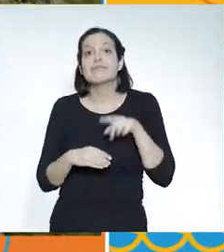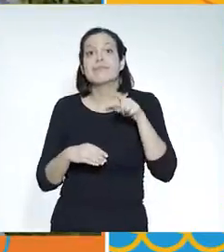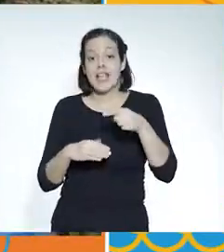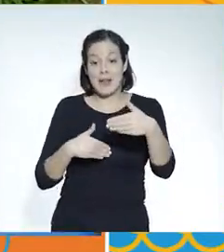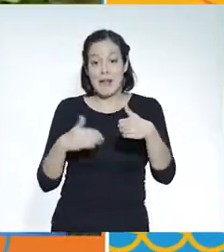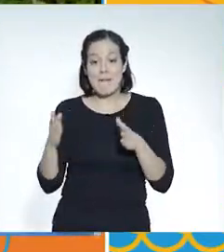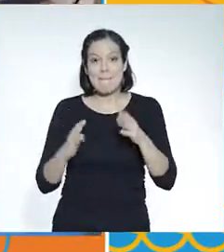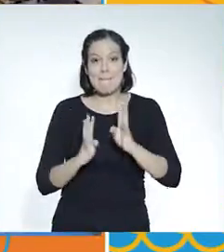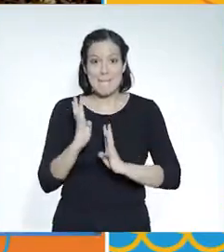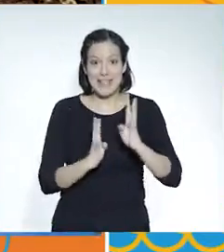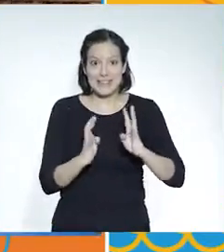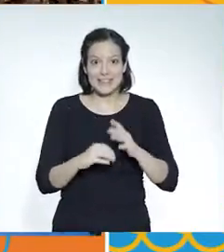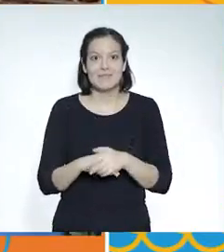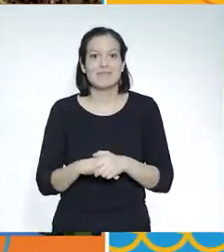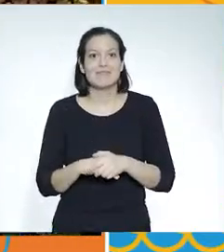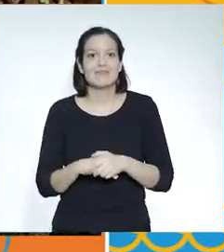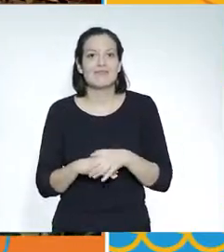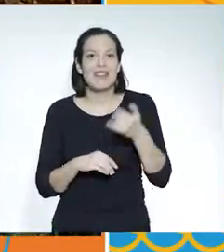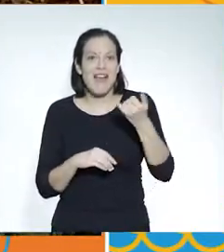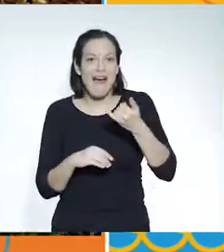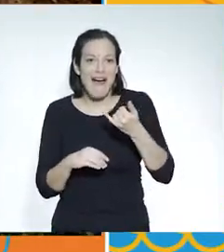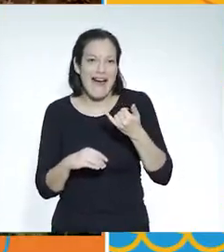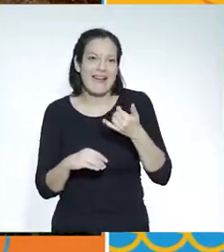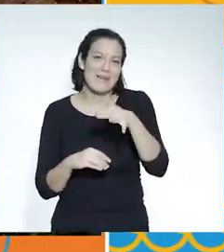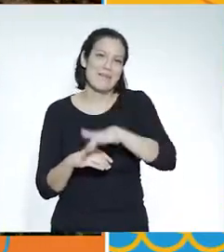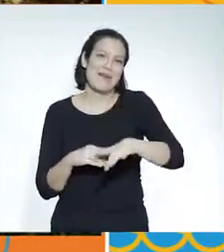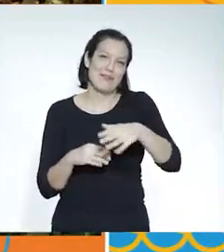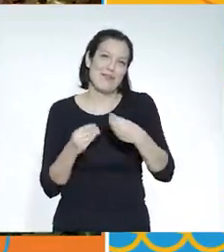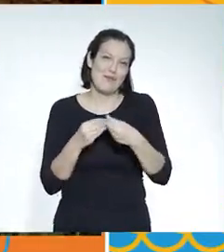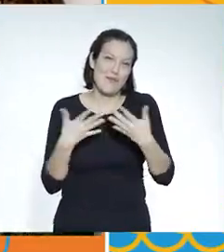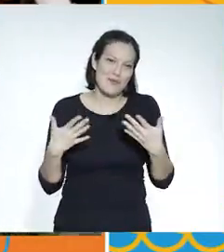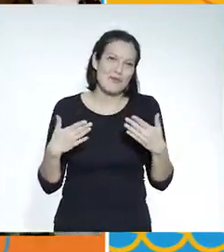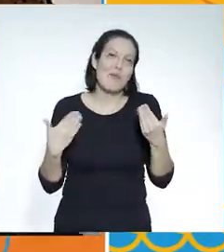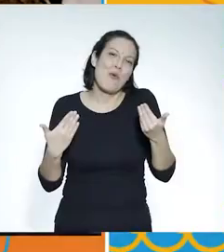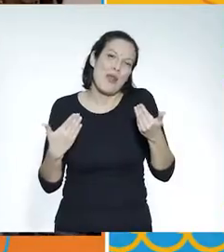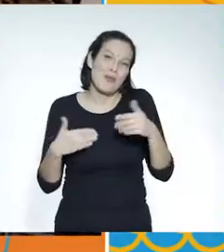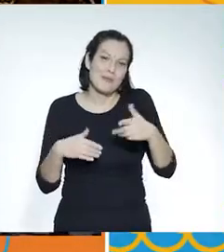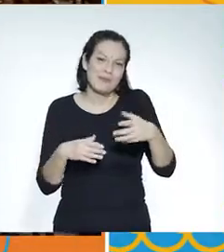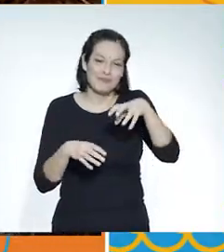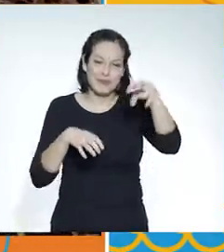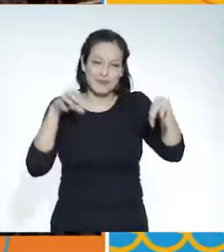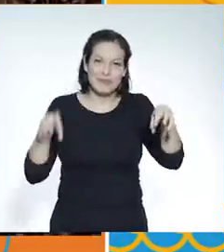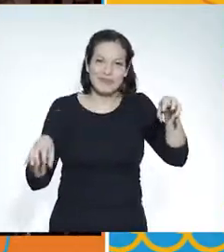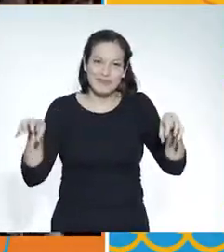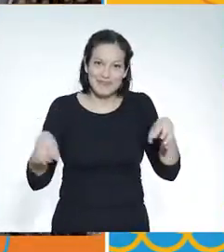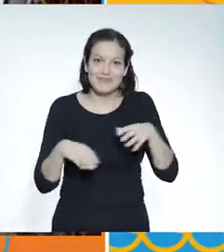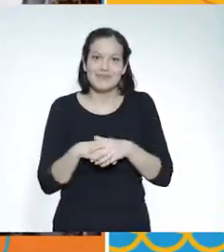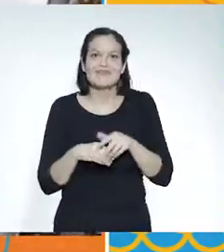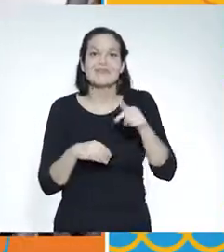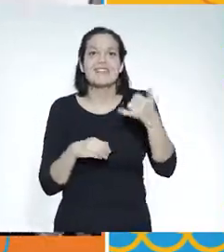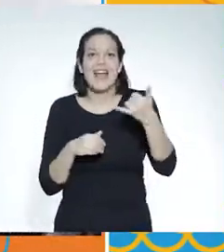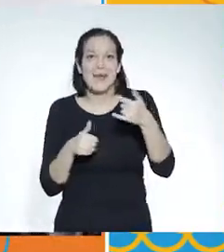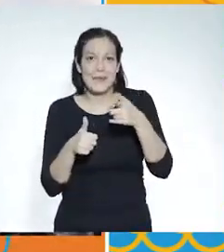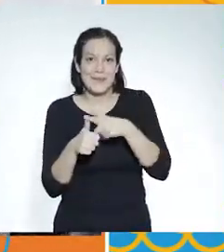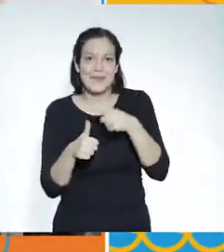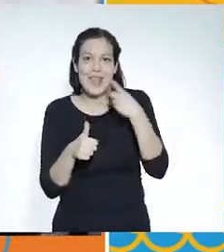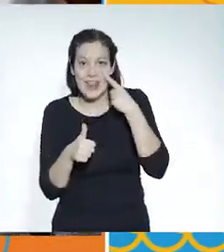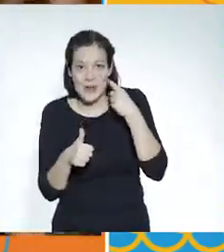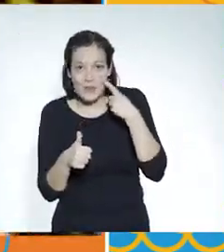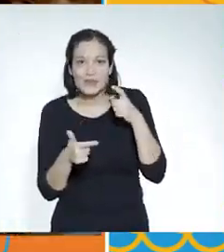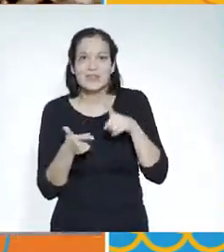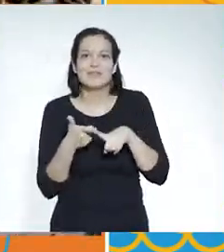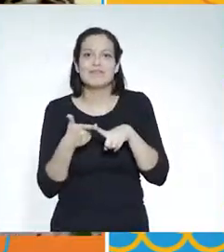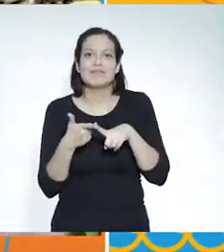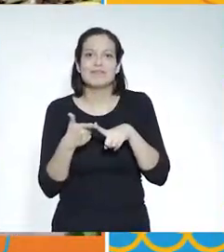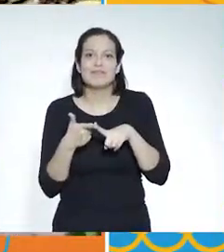es nuestra plantinera. En este caso, como nosotros tenemos espacio, podemos trasplantar. Pero acá tenemos lo que es